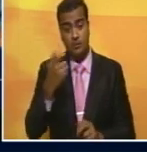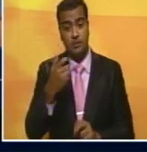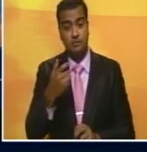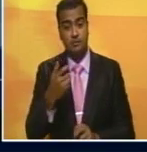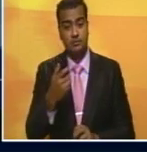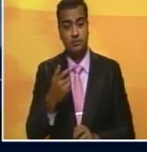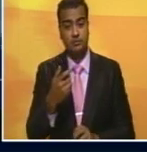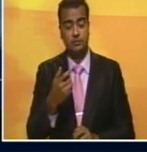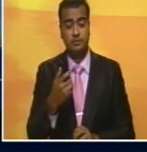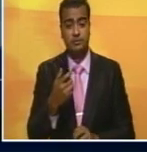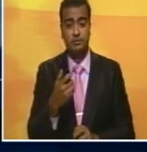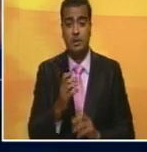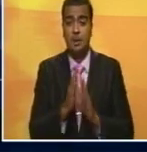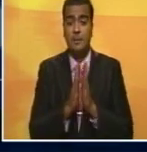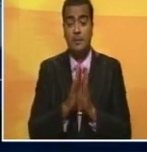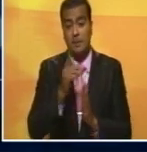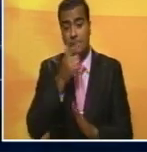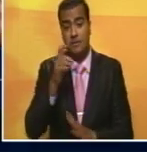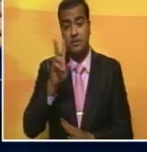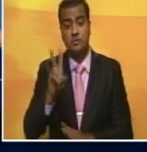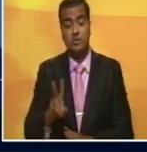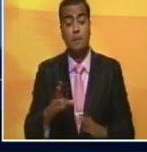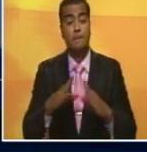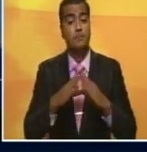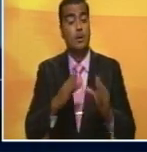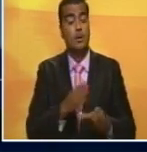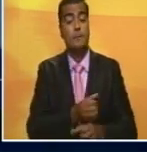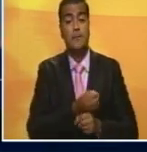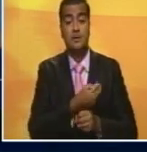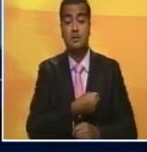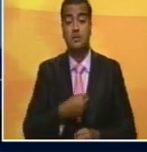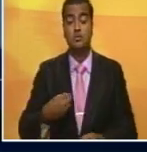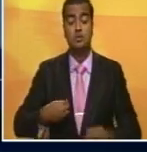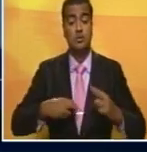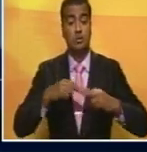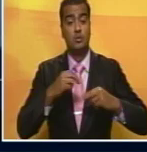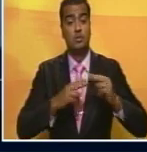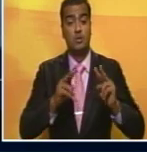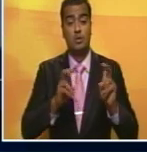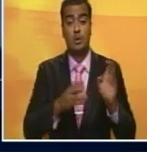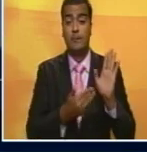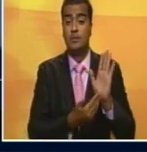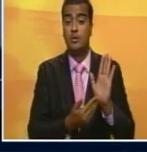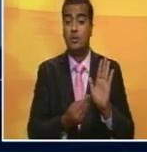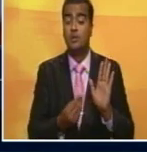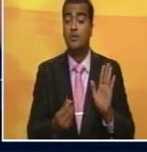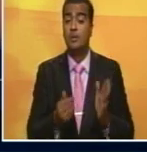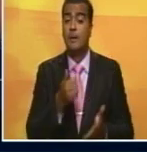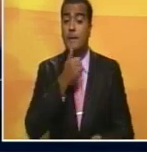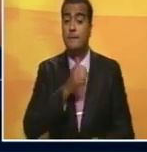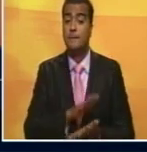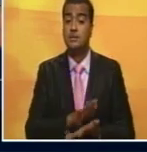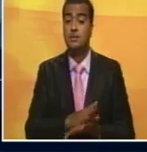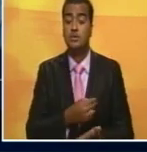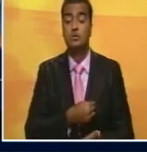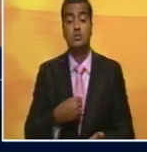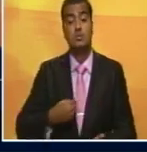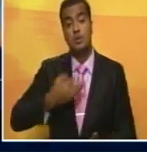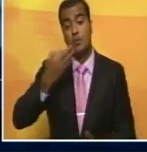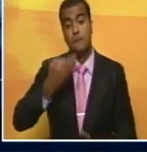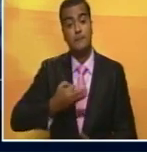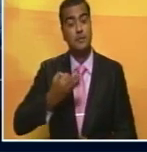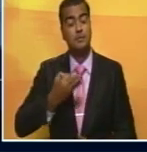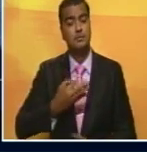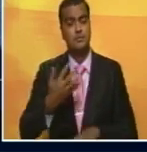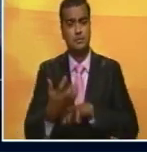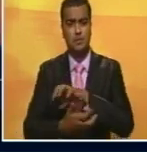Nosotros le pedimos al pueblo de Venezuela toda la esperanza, nosotros vamos a construir un nuevo modelo económico. Paciencia que nosotros le vamos a cumplir y